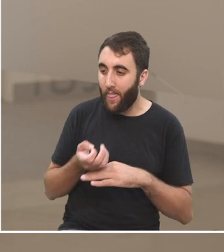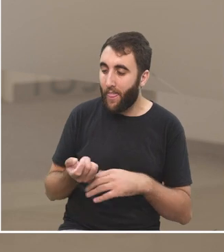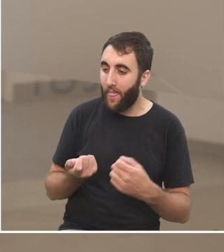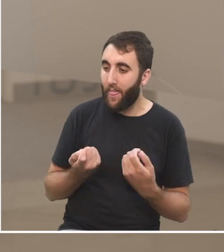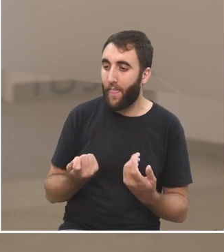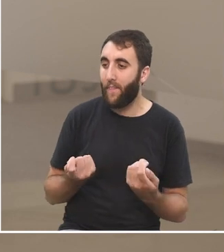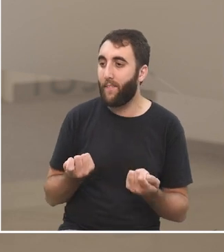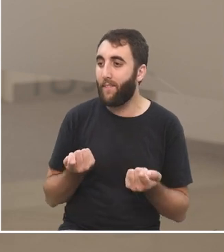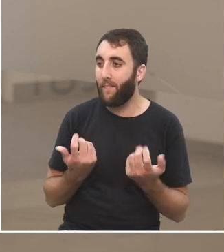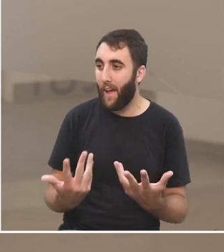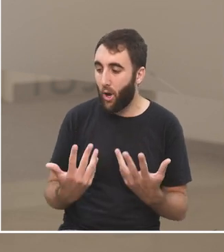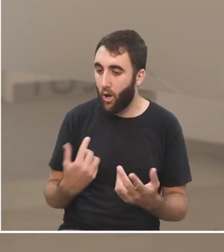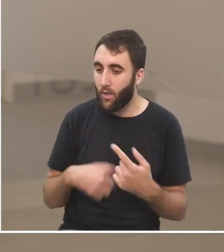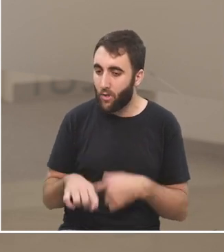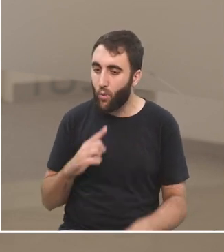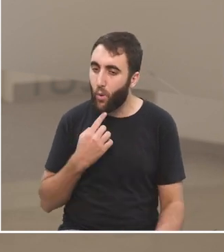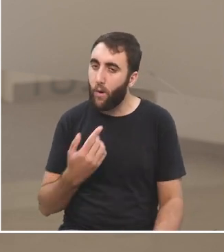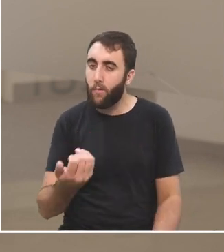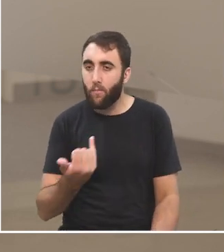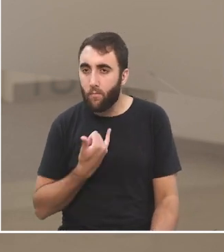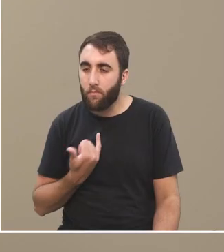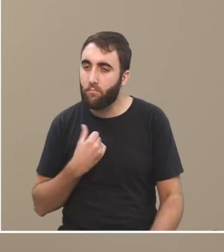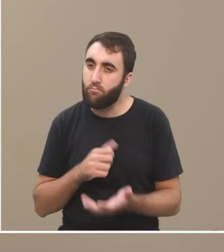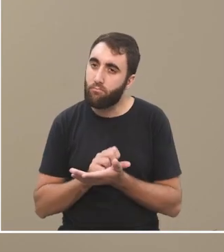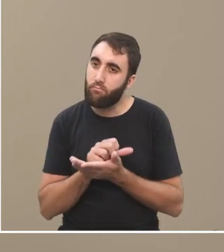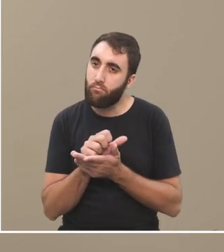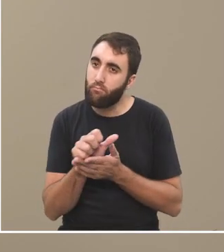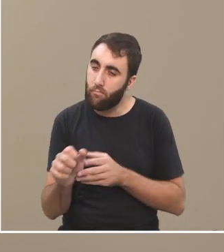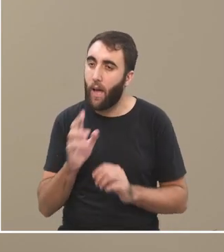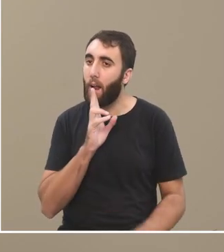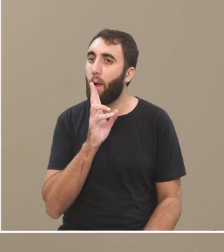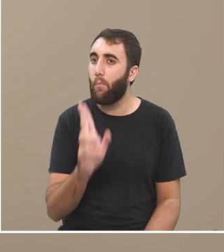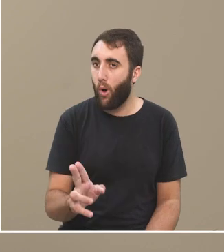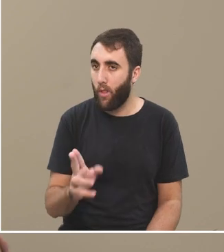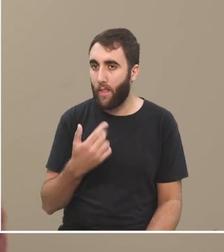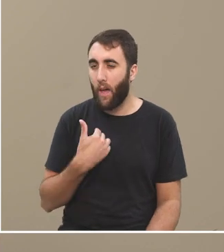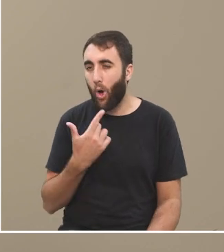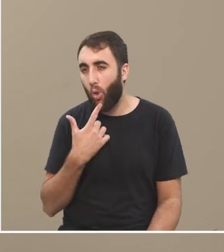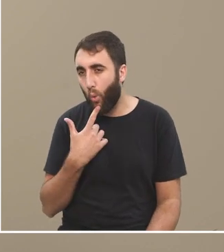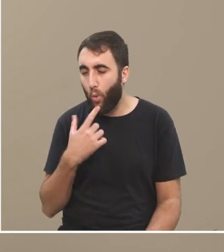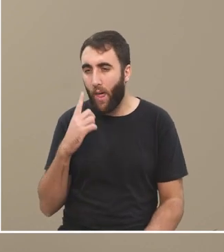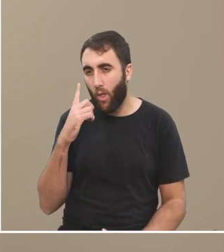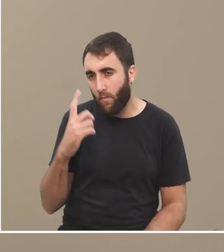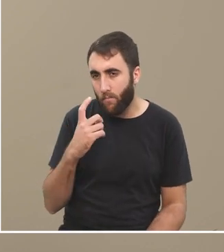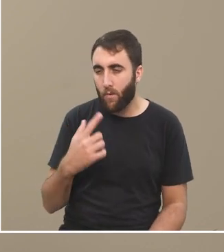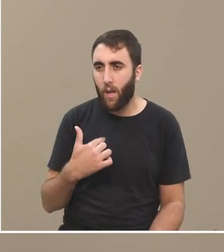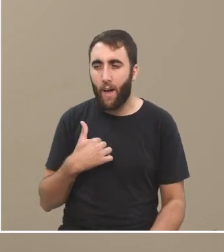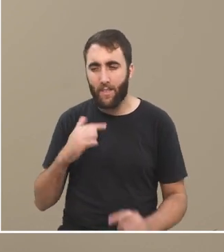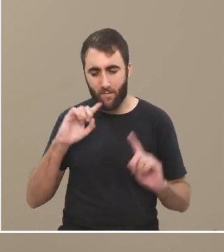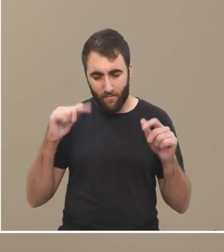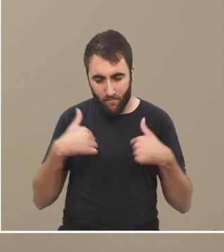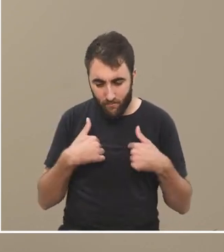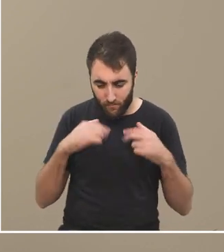que hay en escuchar al otro y y tratar de cuestionar las propias certezas en